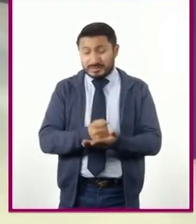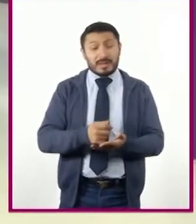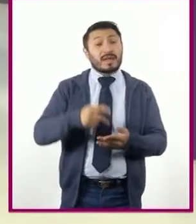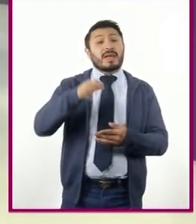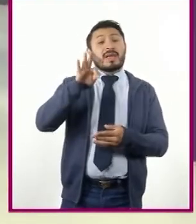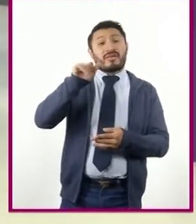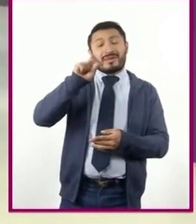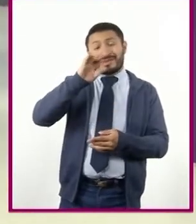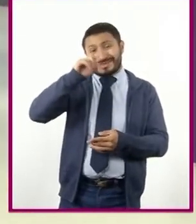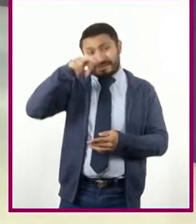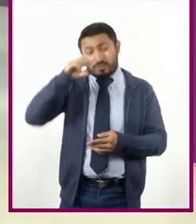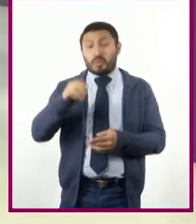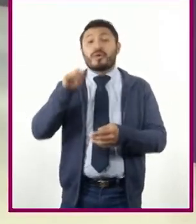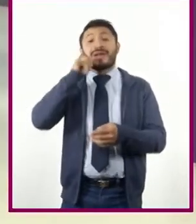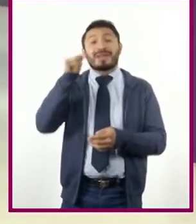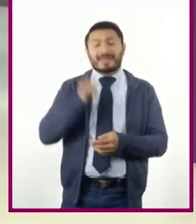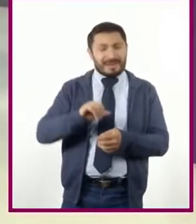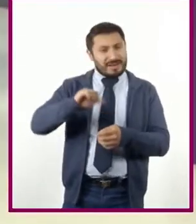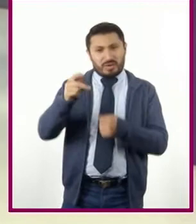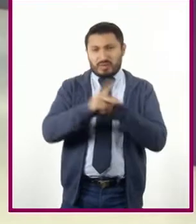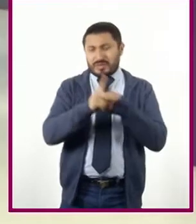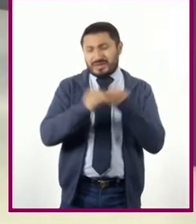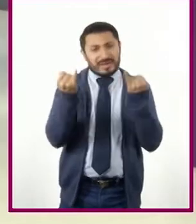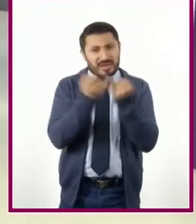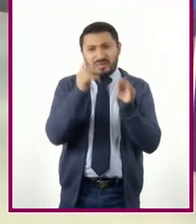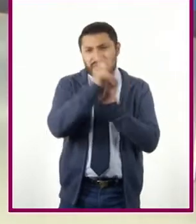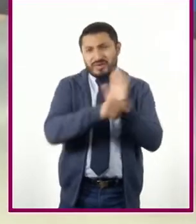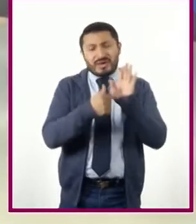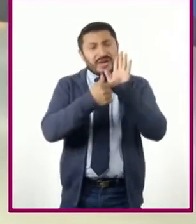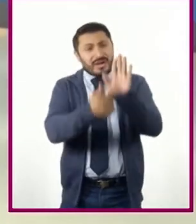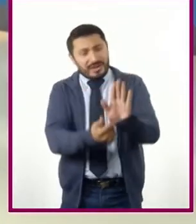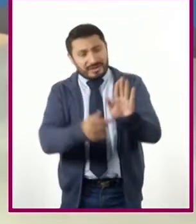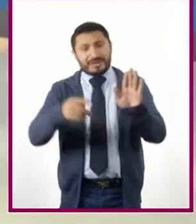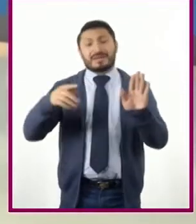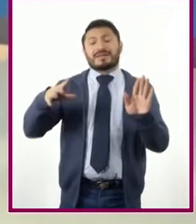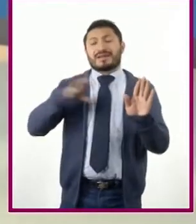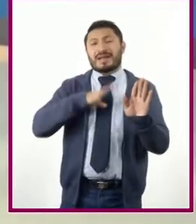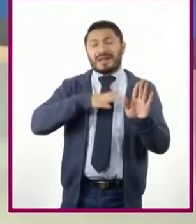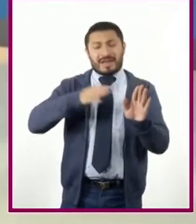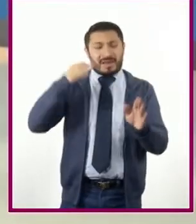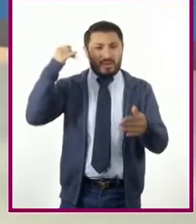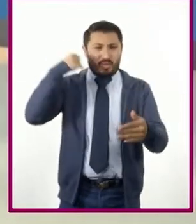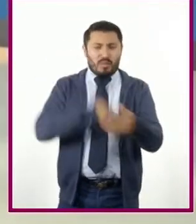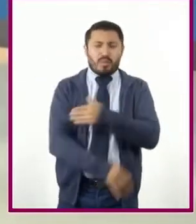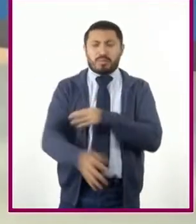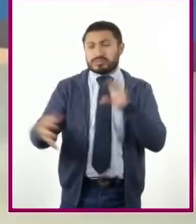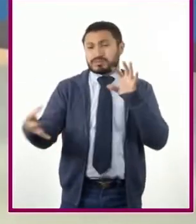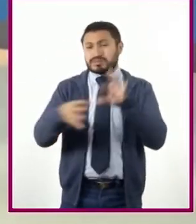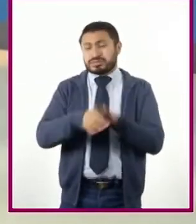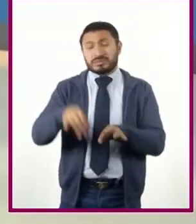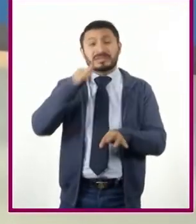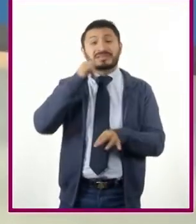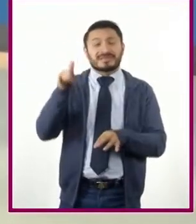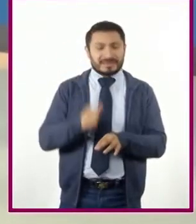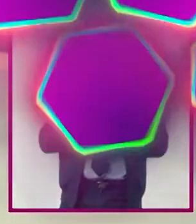Italia. Veamos y escuchemos un video sobre un fascismo profundamente relacionado con el